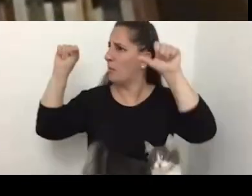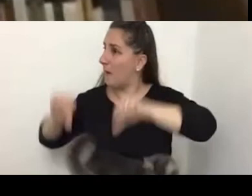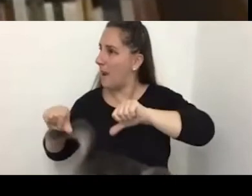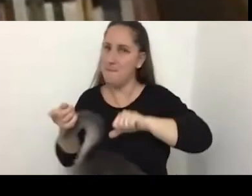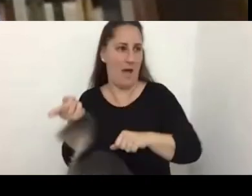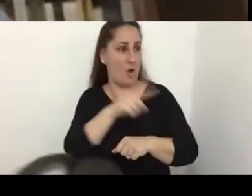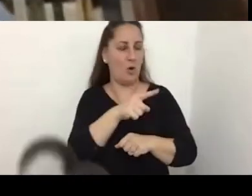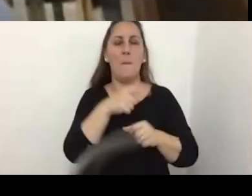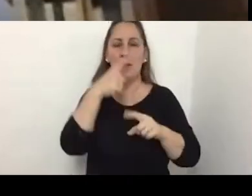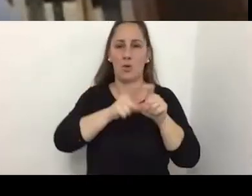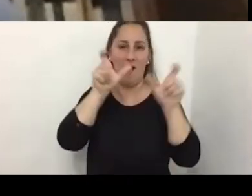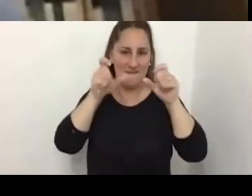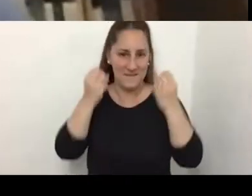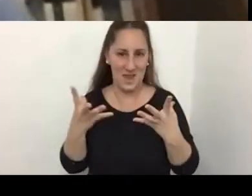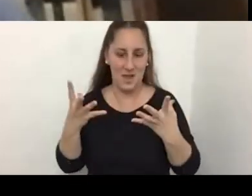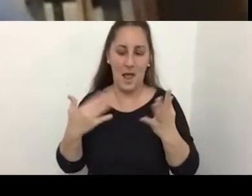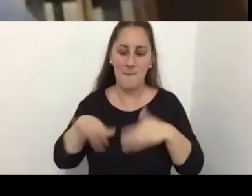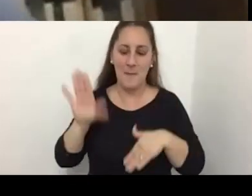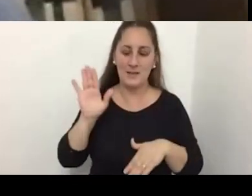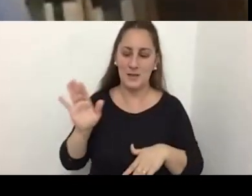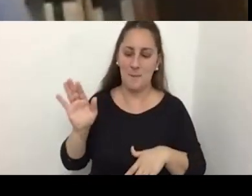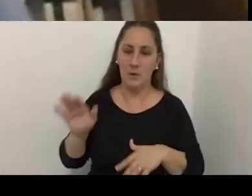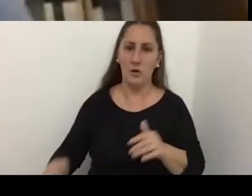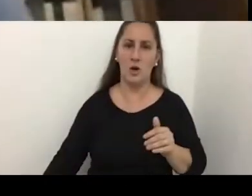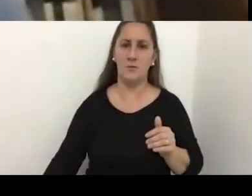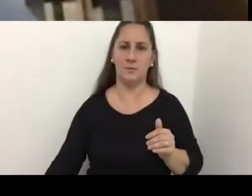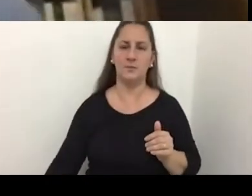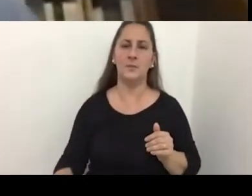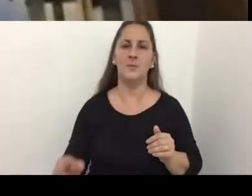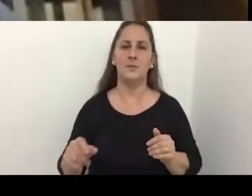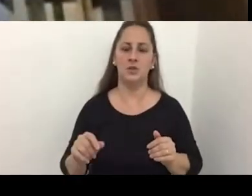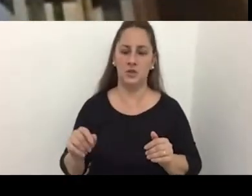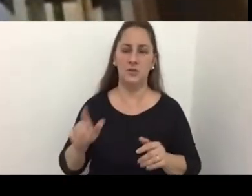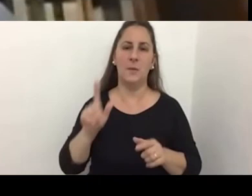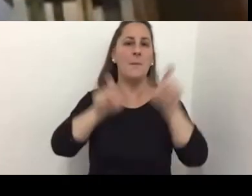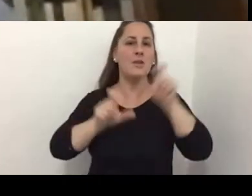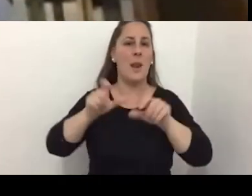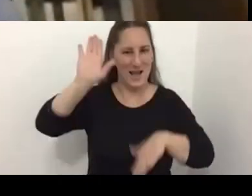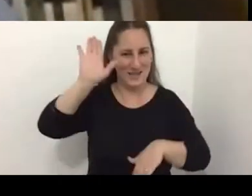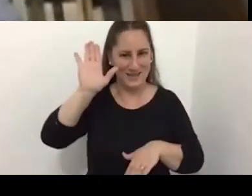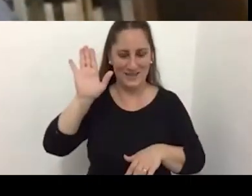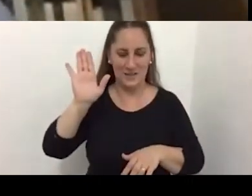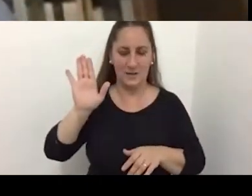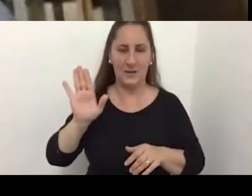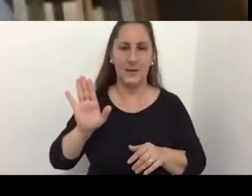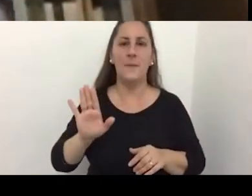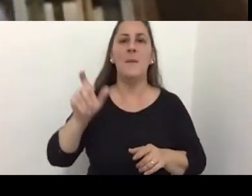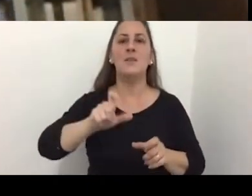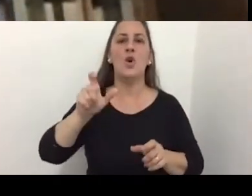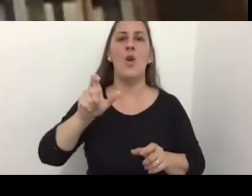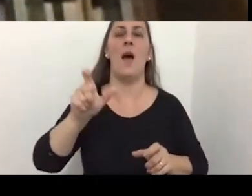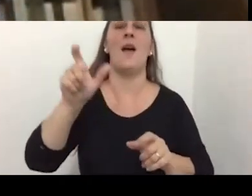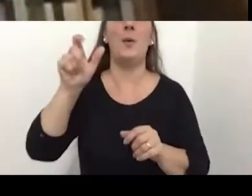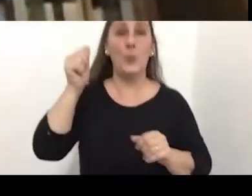en general estamos hablando de los trabajadores, las trabajadoras y los excluidos. Con tal de que a esos no les vaya